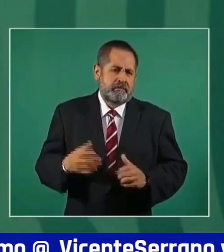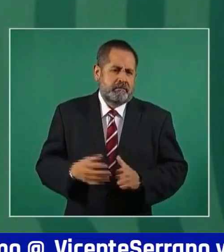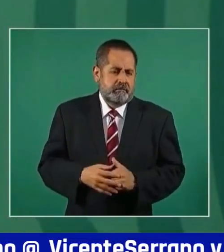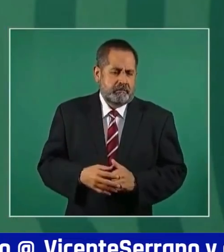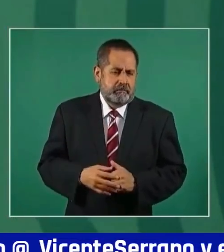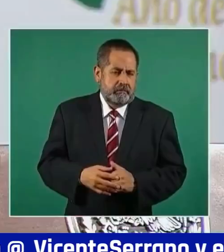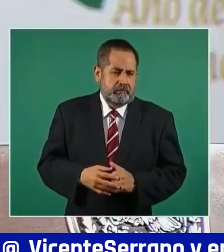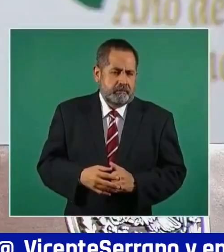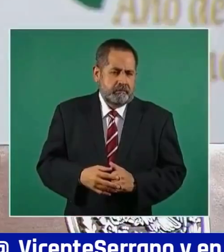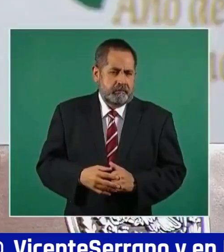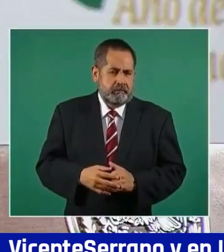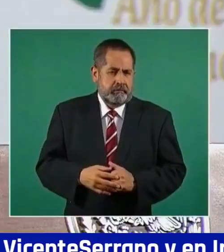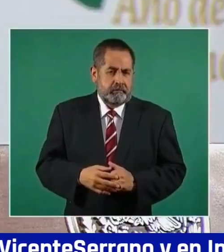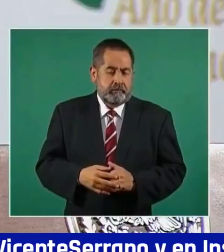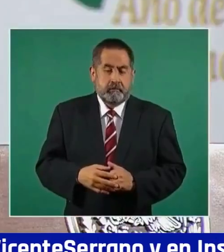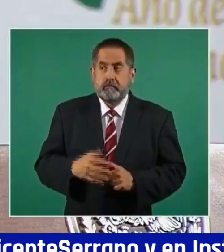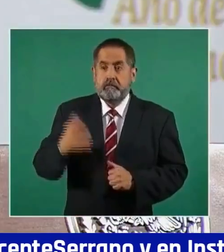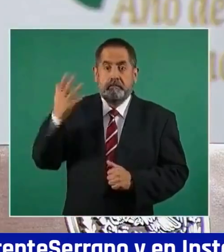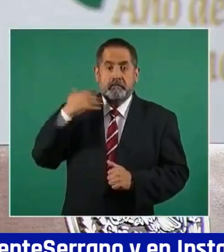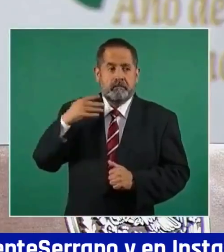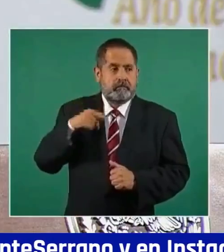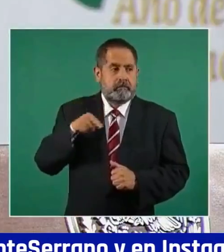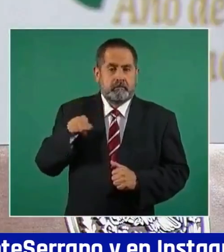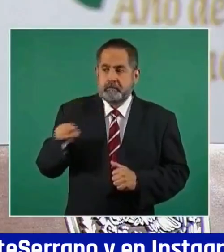Se veía a México